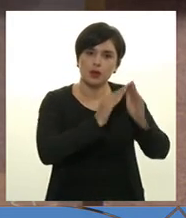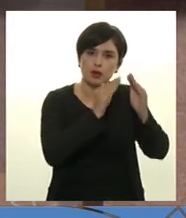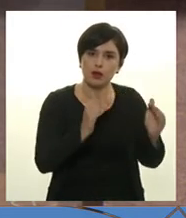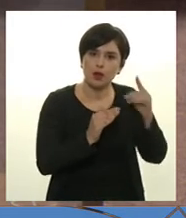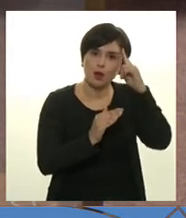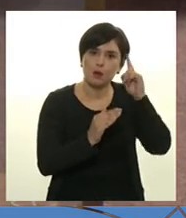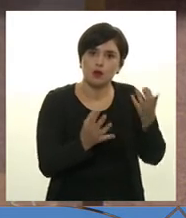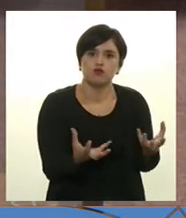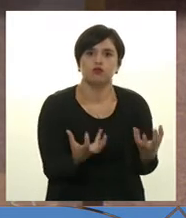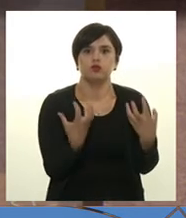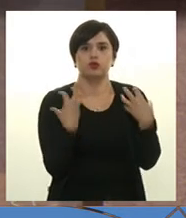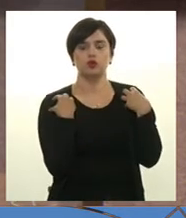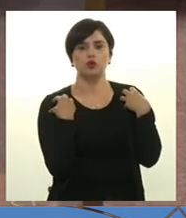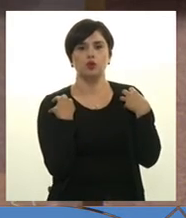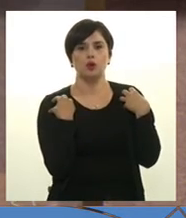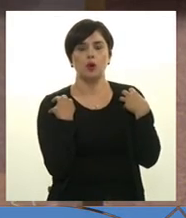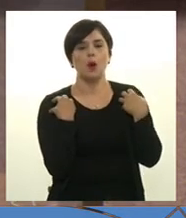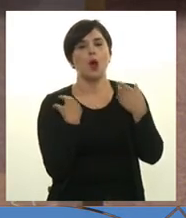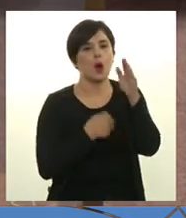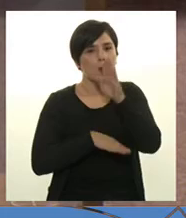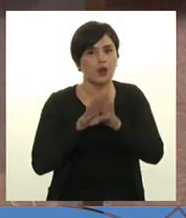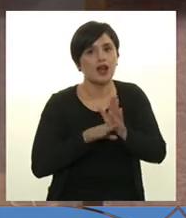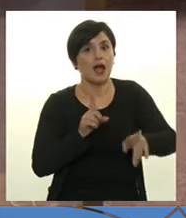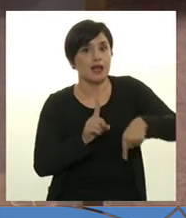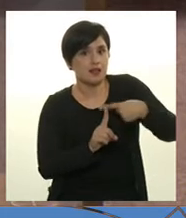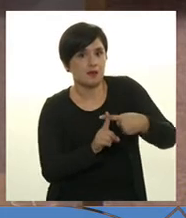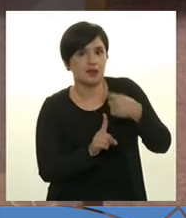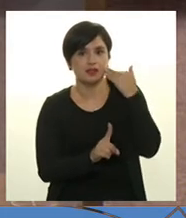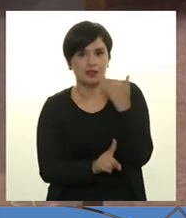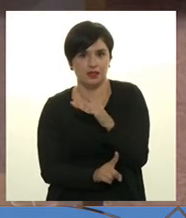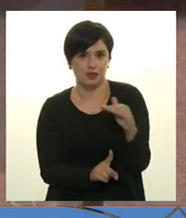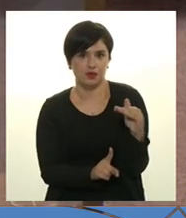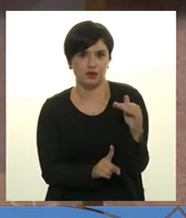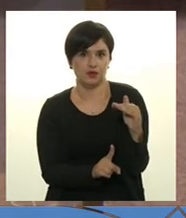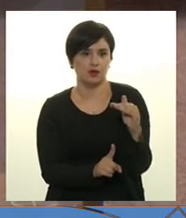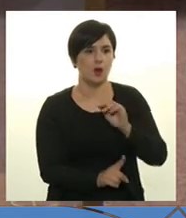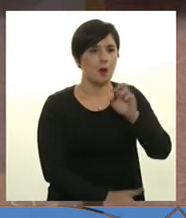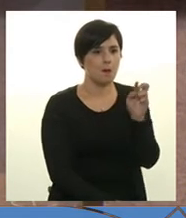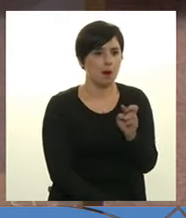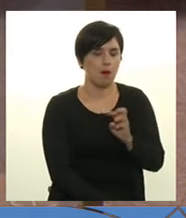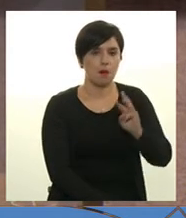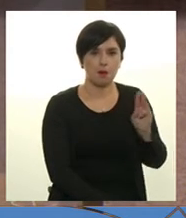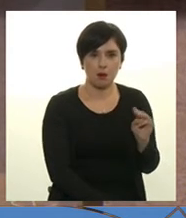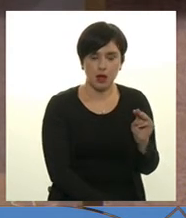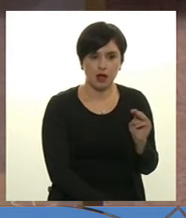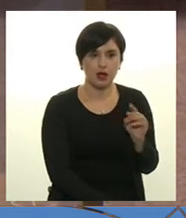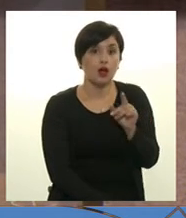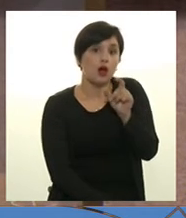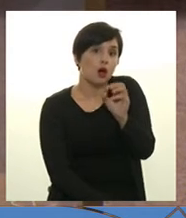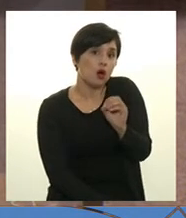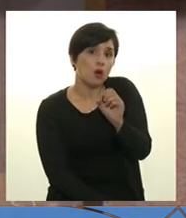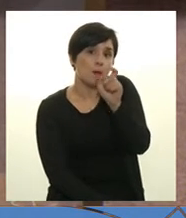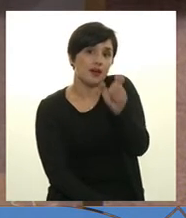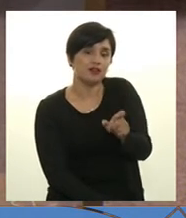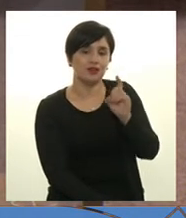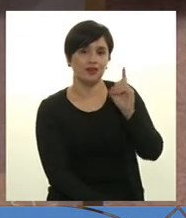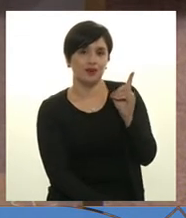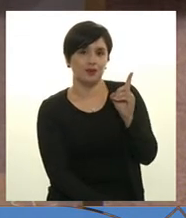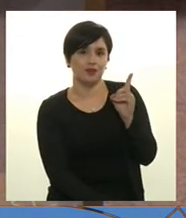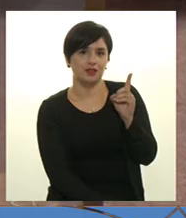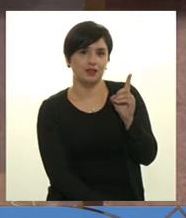durante el confinamiento al tener que cuidar a sus niños a sus padres a aquellas personas con discapacidad